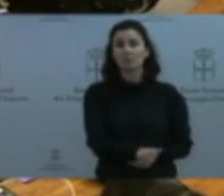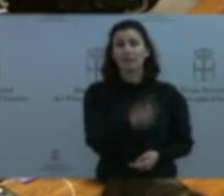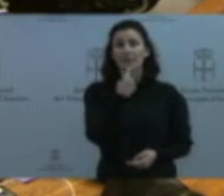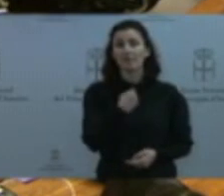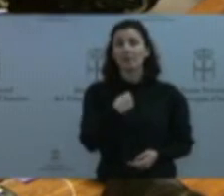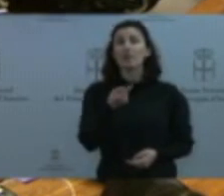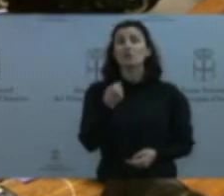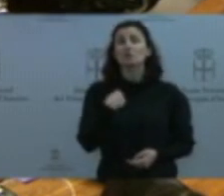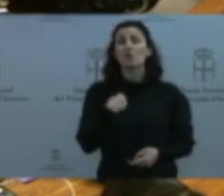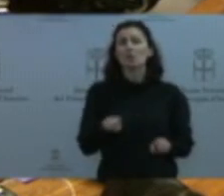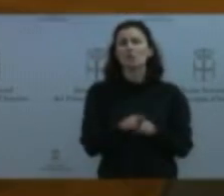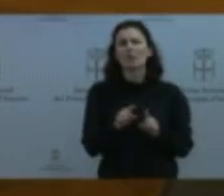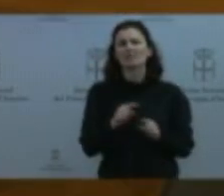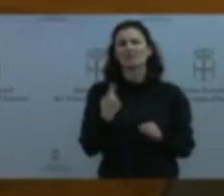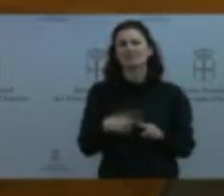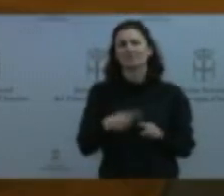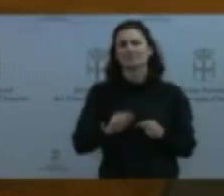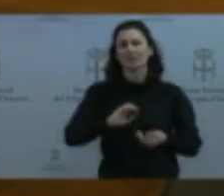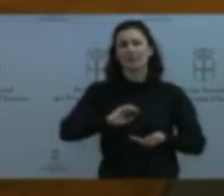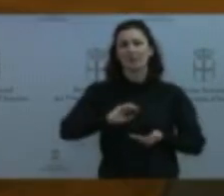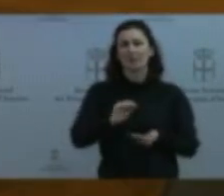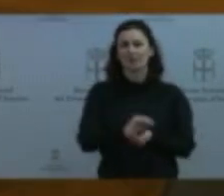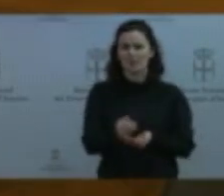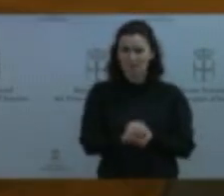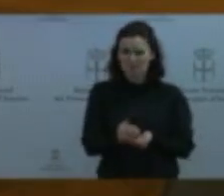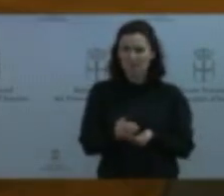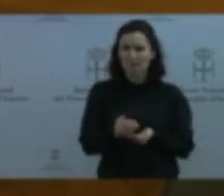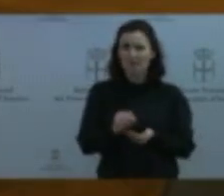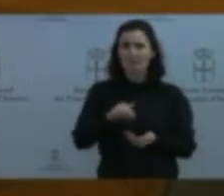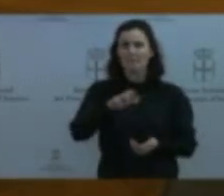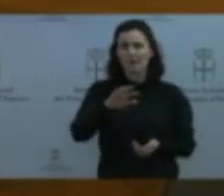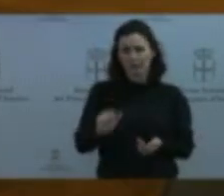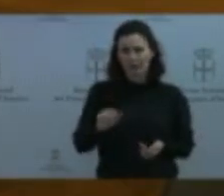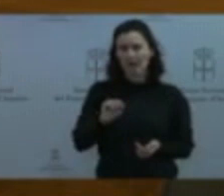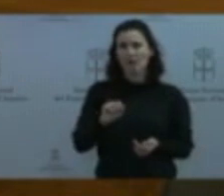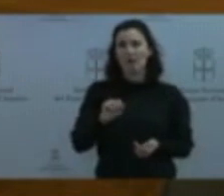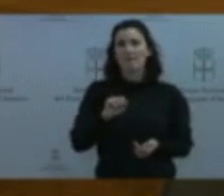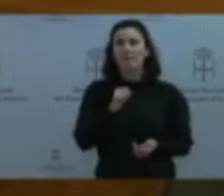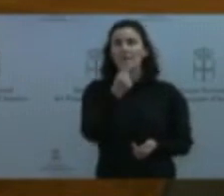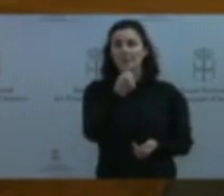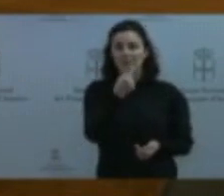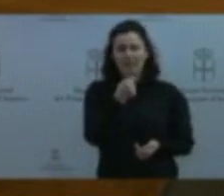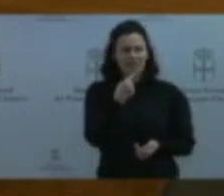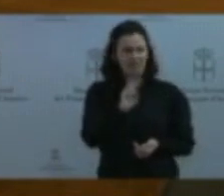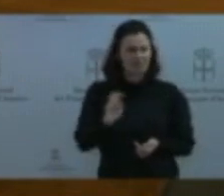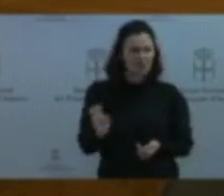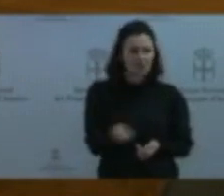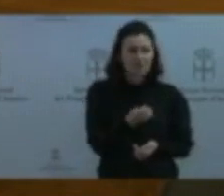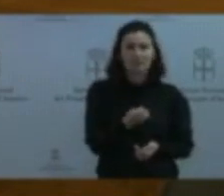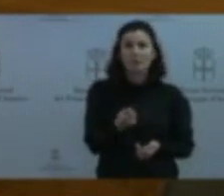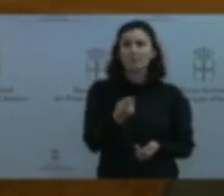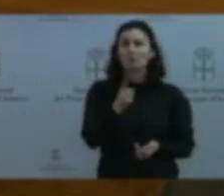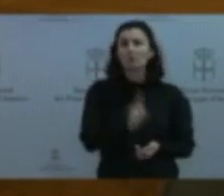Niemeyer, de Marea, del Musel, de Villa, de fondos de UGT y dijo muchas más cosas, pero no sé de qué usted tiene miedo de que yo le responda. ¿De qué usted tiene miedo de